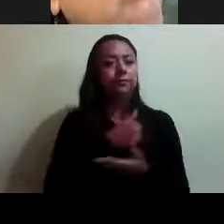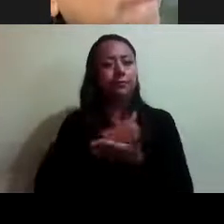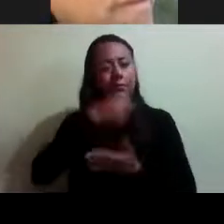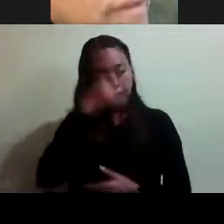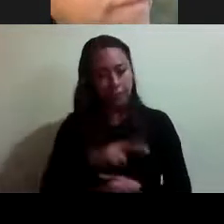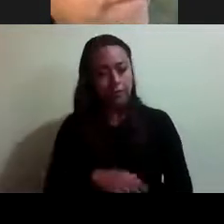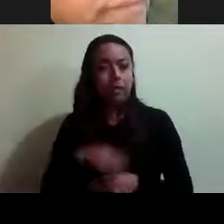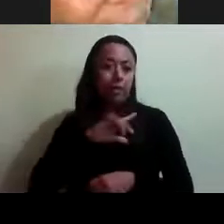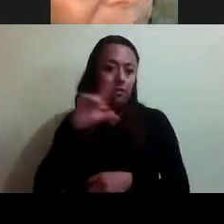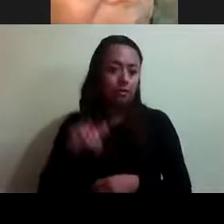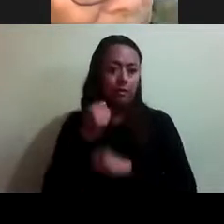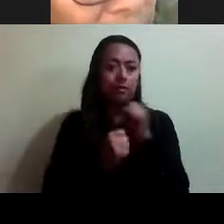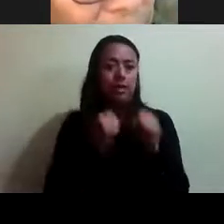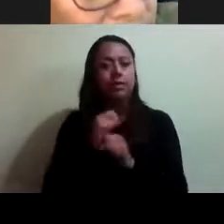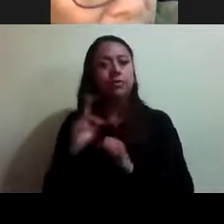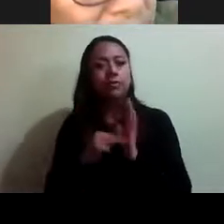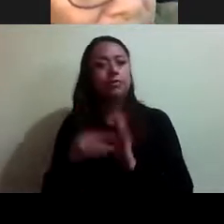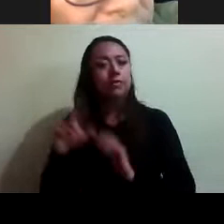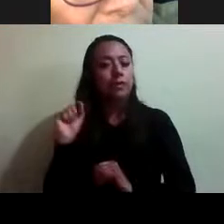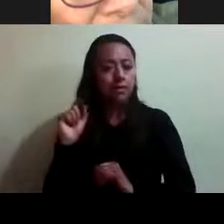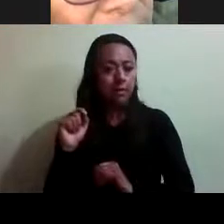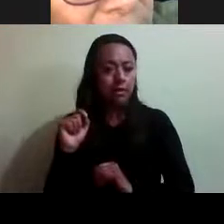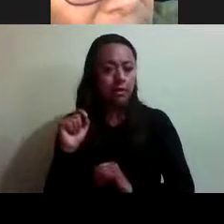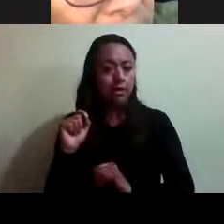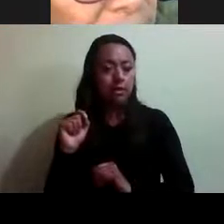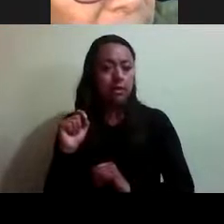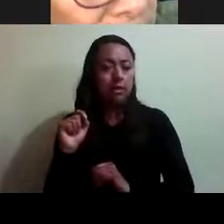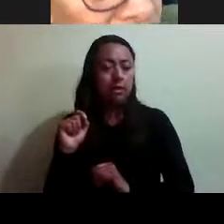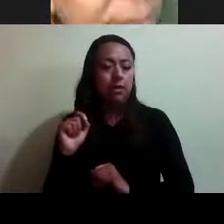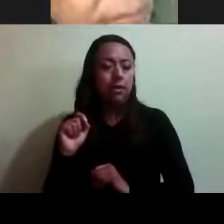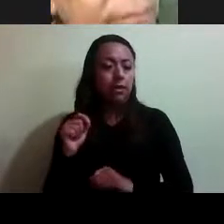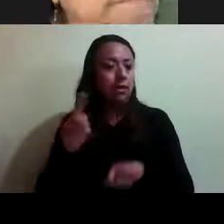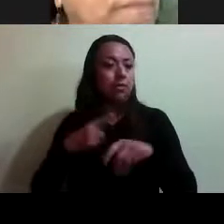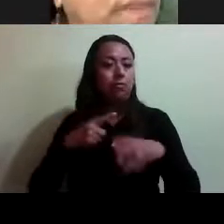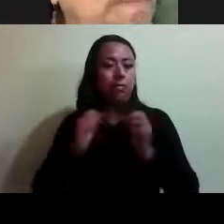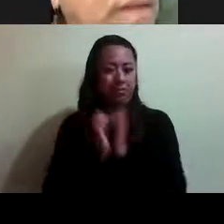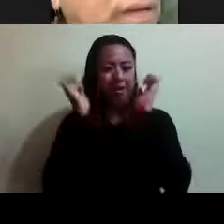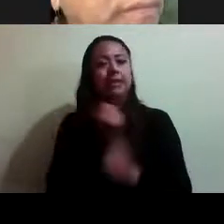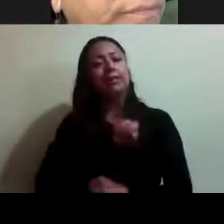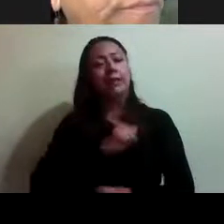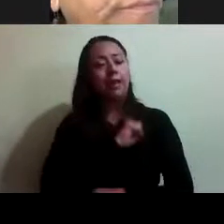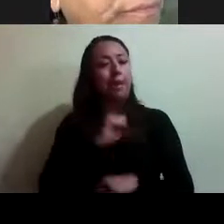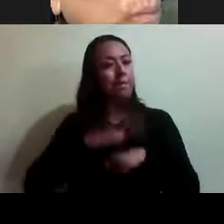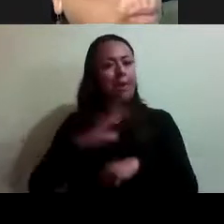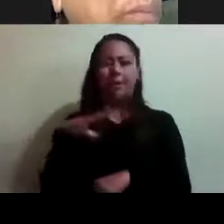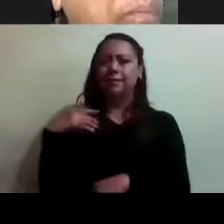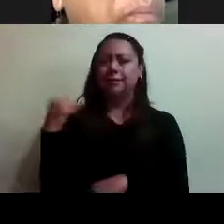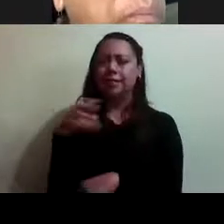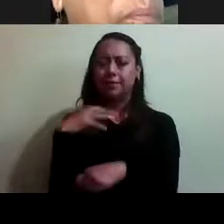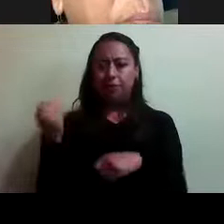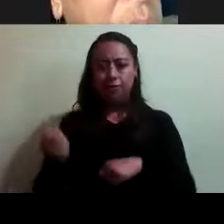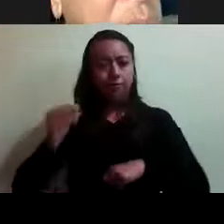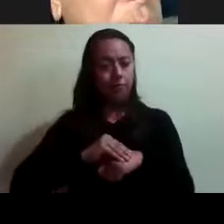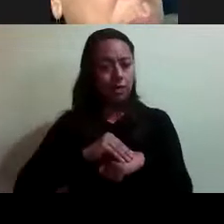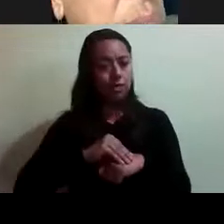en 2020, derivado de la emergencia sanitaria, se generó un esfuerzo adicional. Un